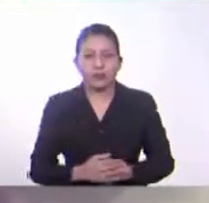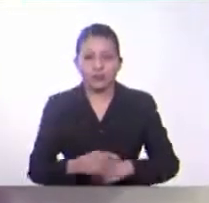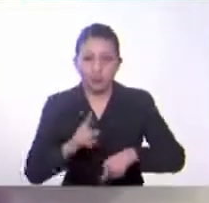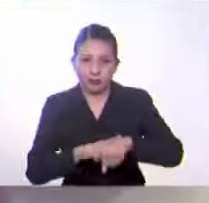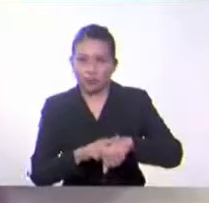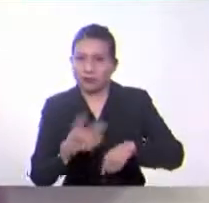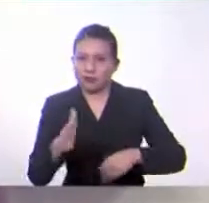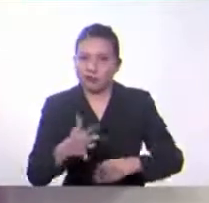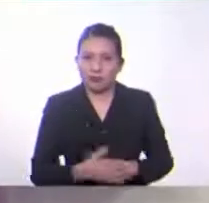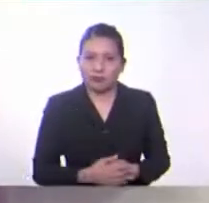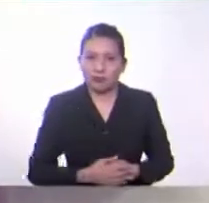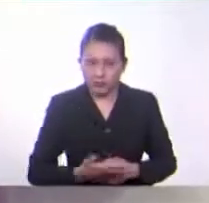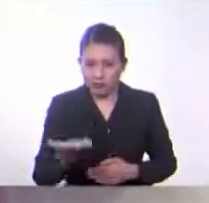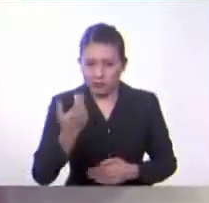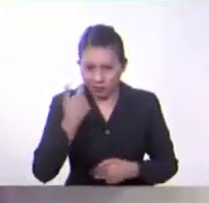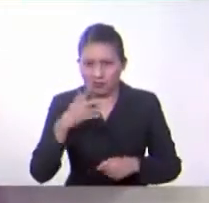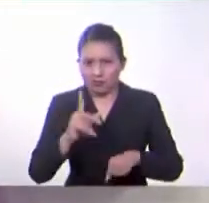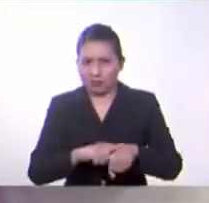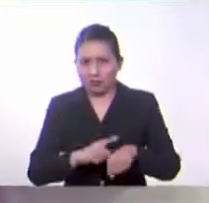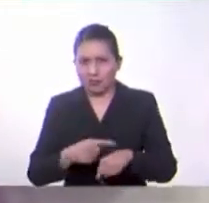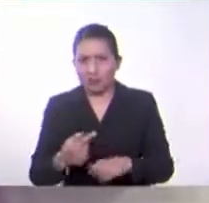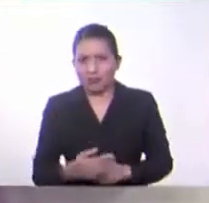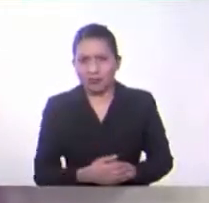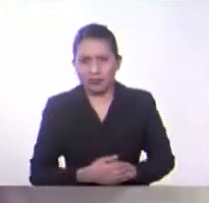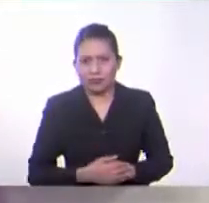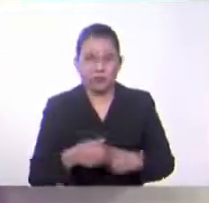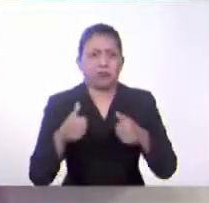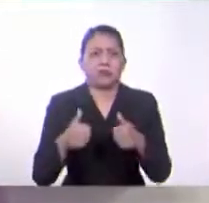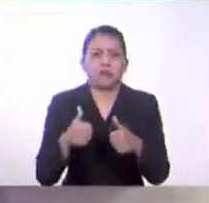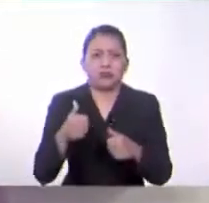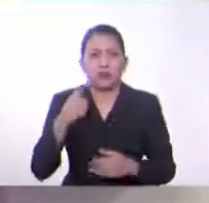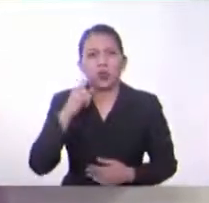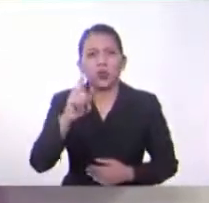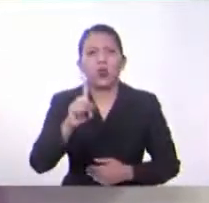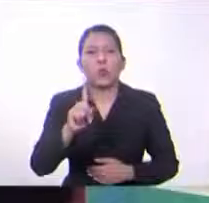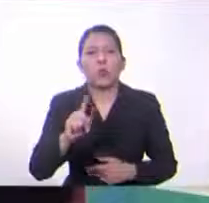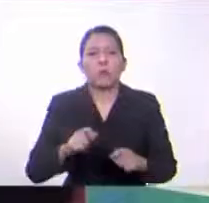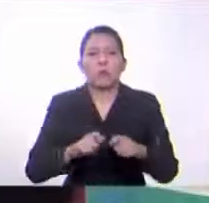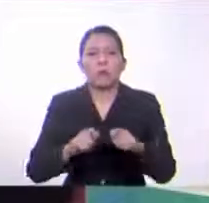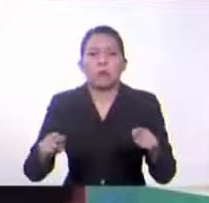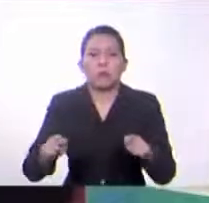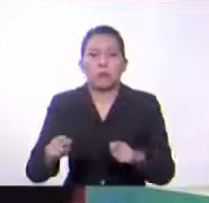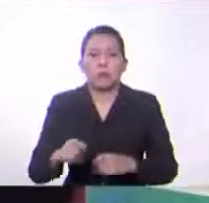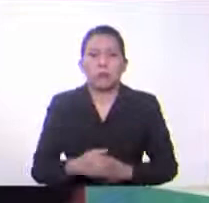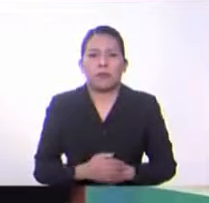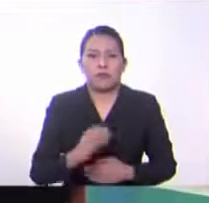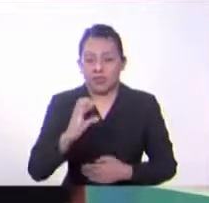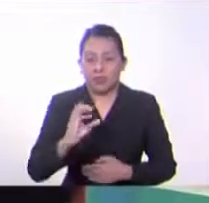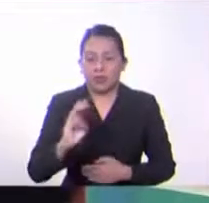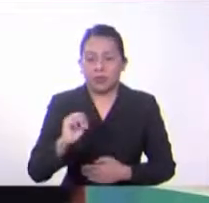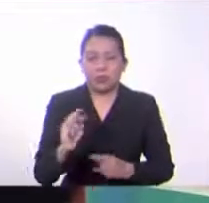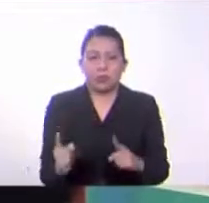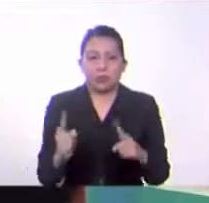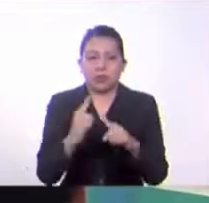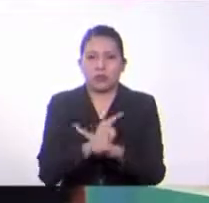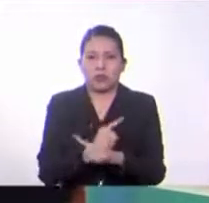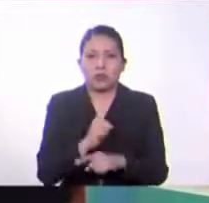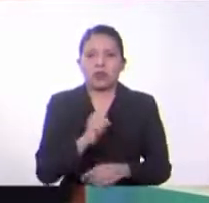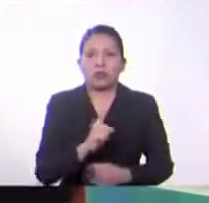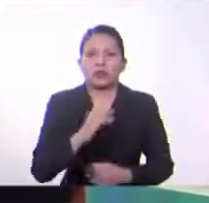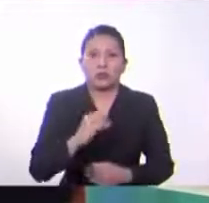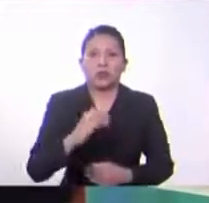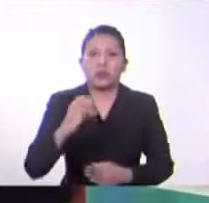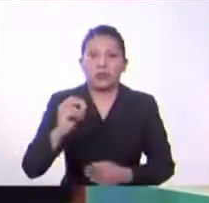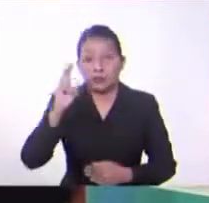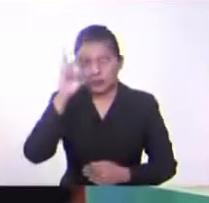Si quieres, lo calculamos. Bien. Para 1 metro, en centímetros, ¿cuánto sería? ¿100 centímetros? Así